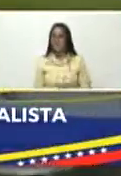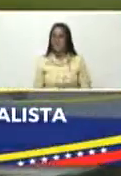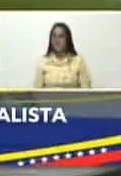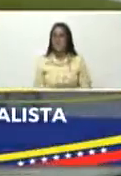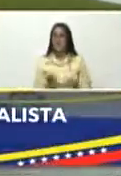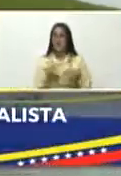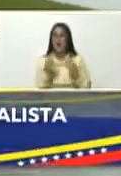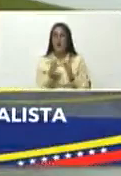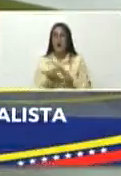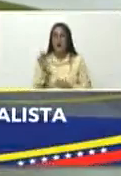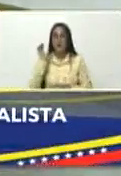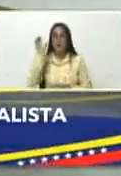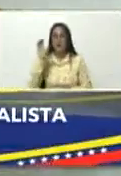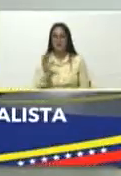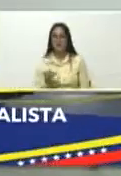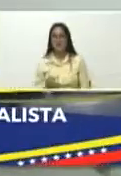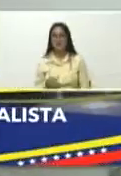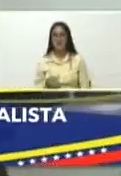Hogares de la patria.